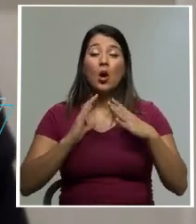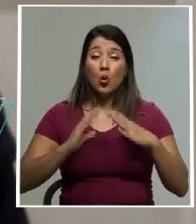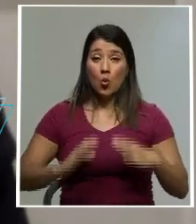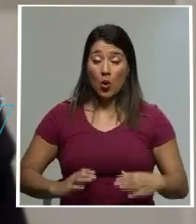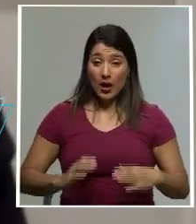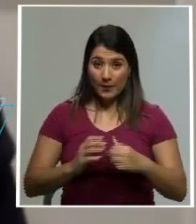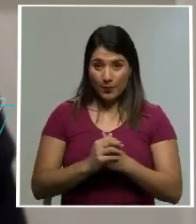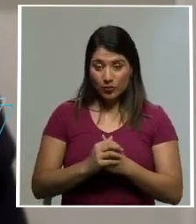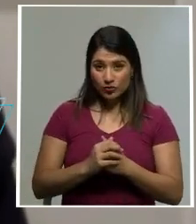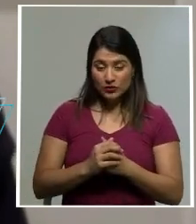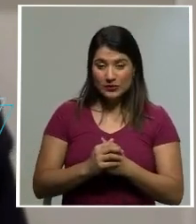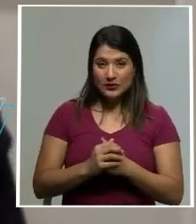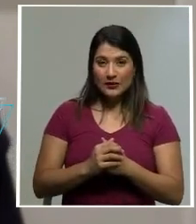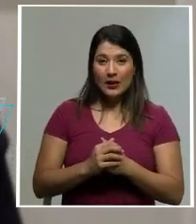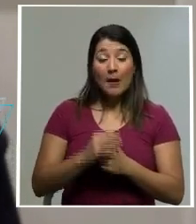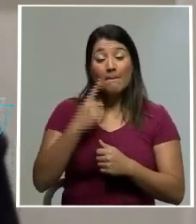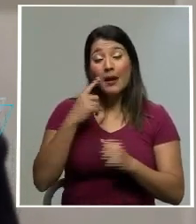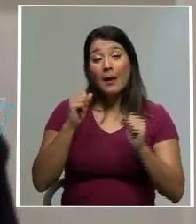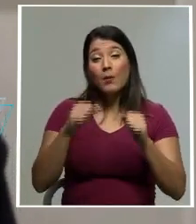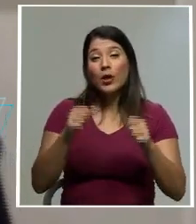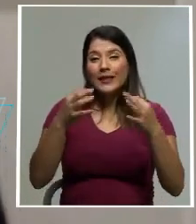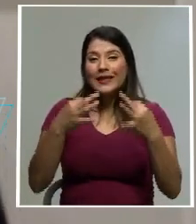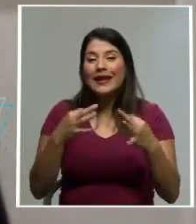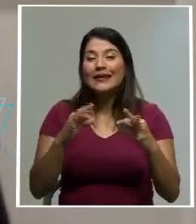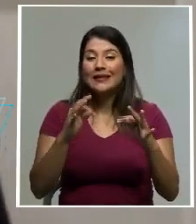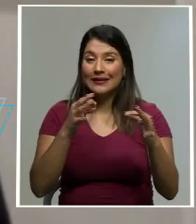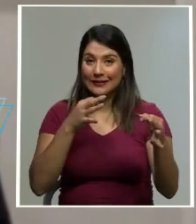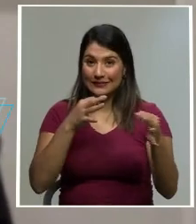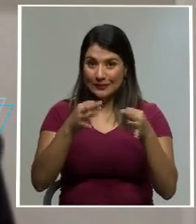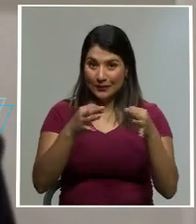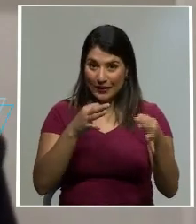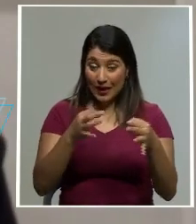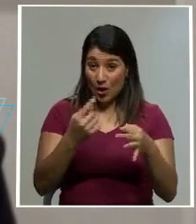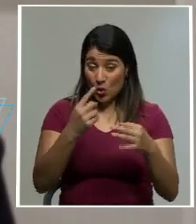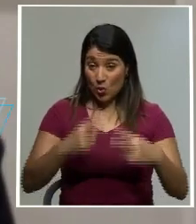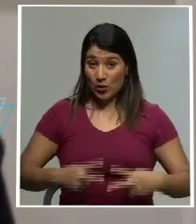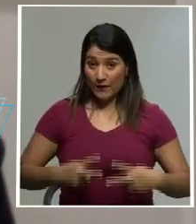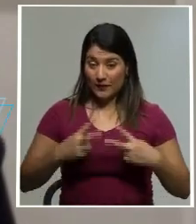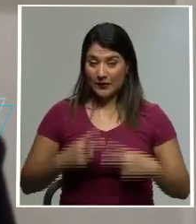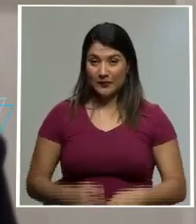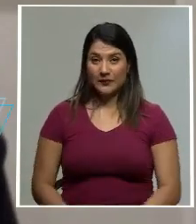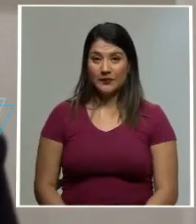ineficaz es juntar años para tratar de explicar una vida.